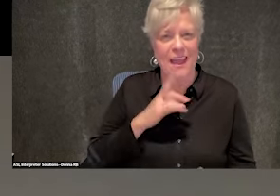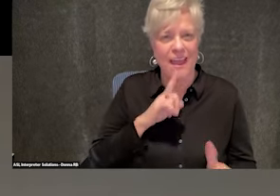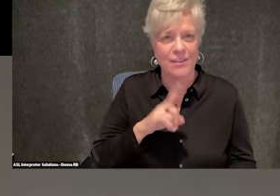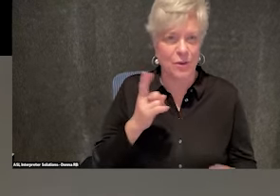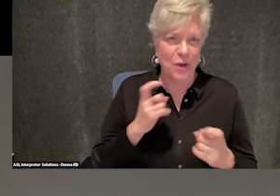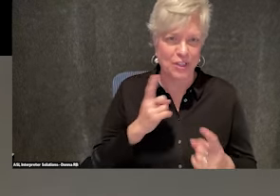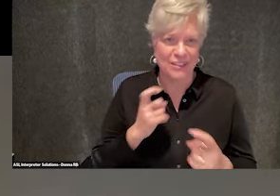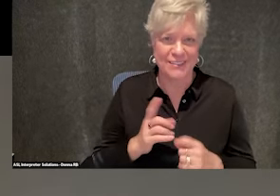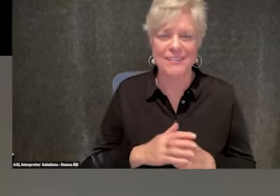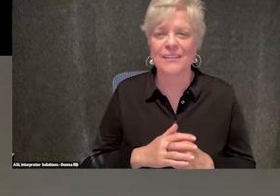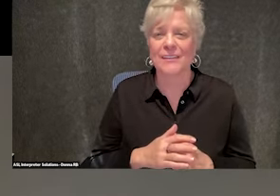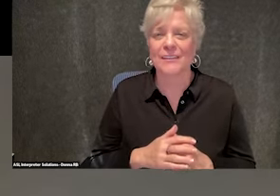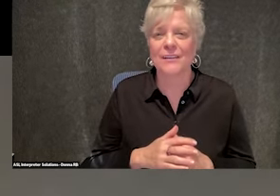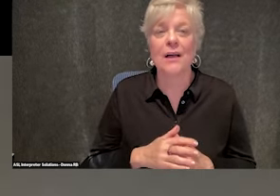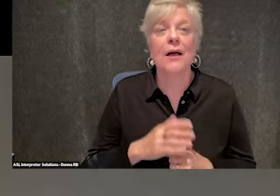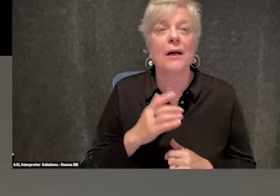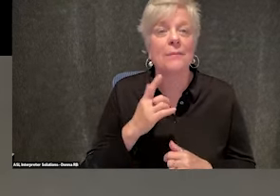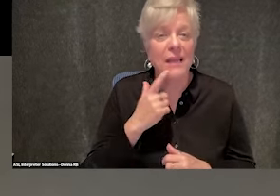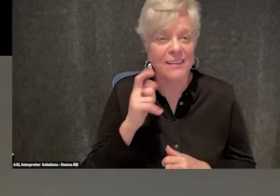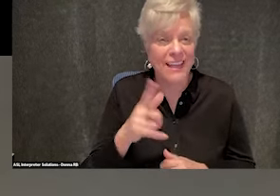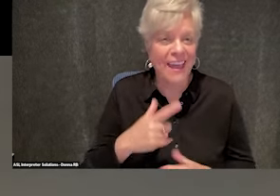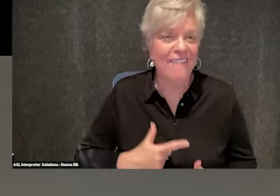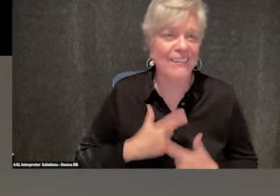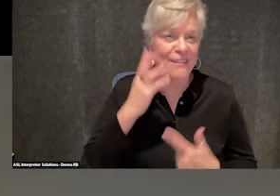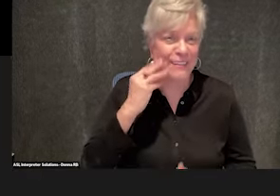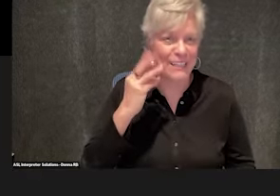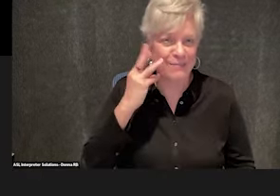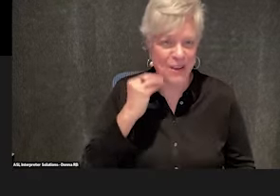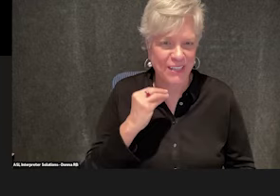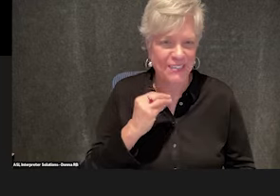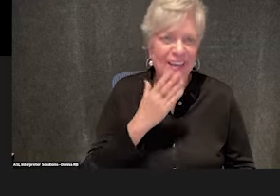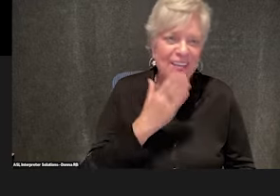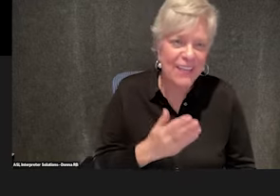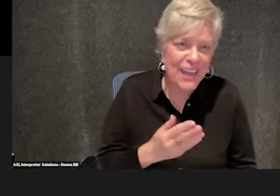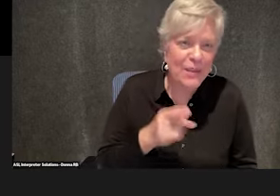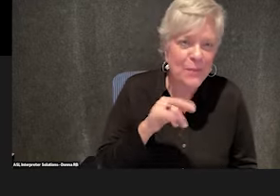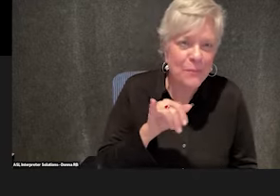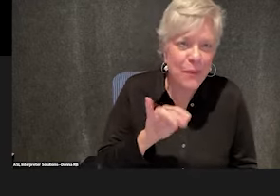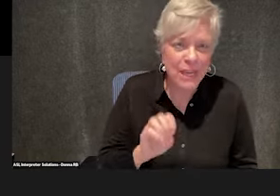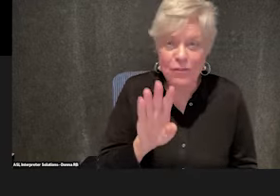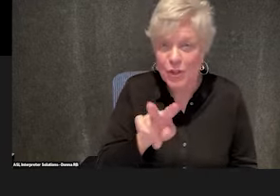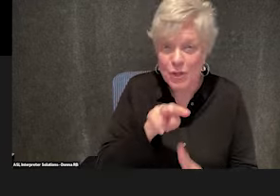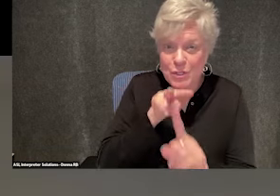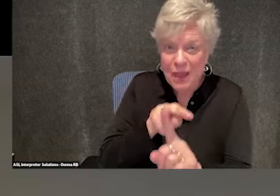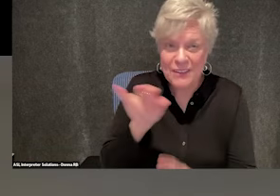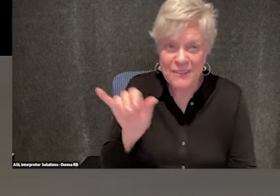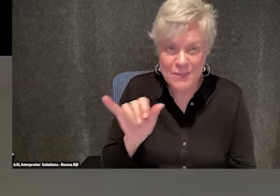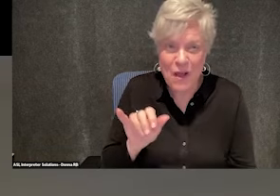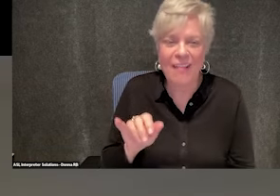experiencias, las cosas que han vivido. Gracias también a Patty. Si puedo decir algo rápido. Cuando